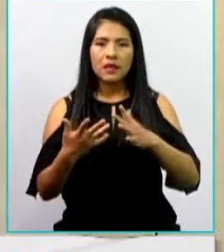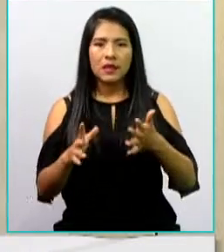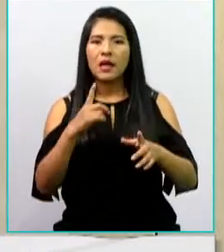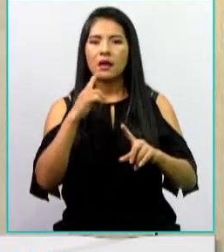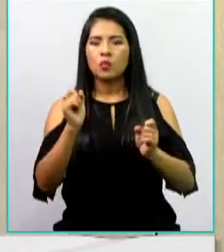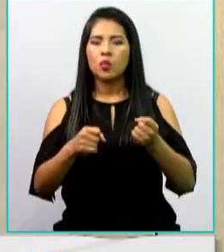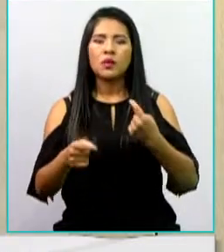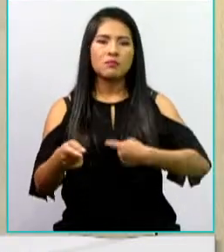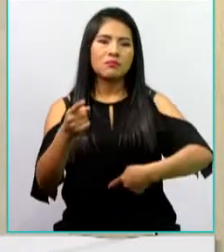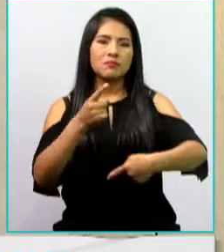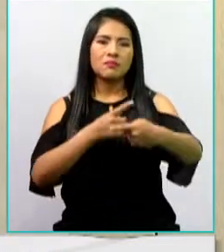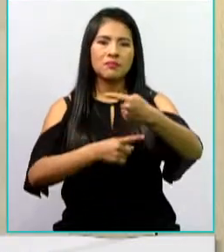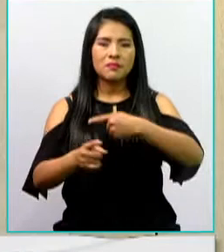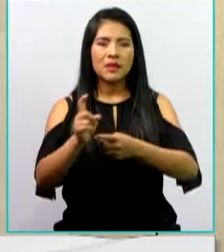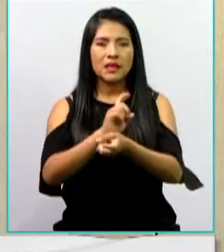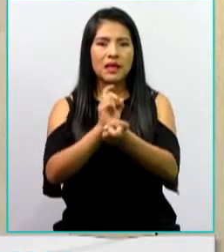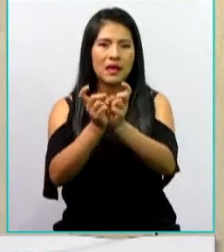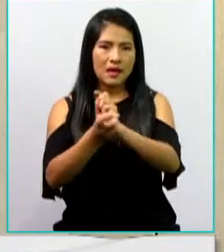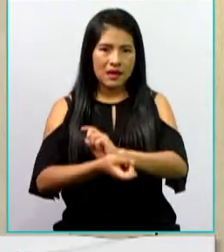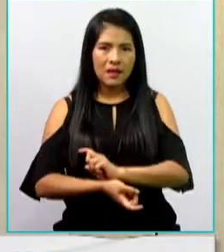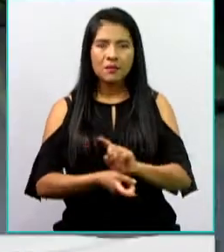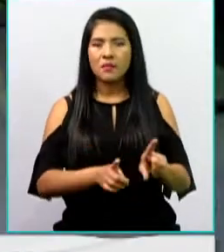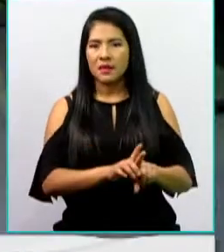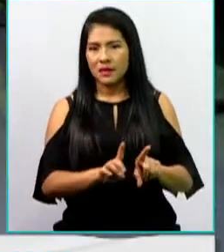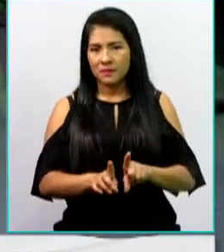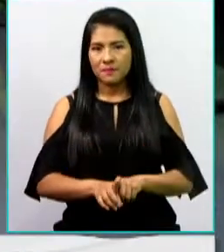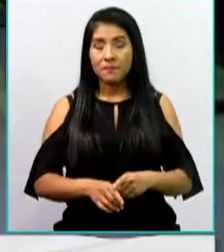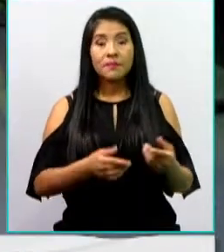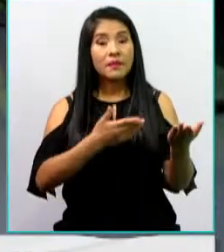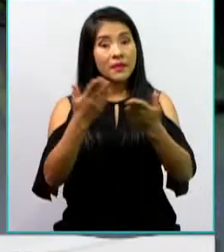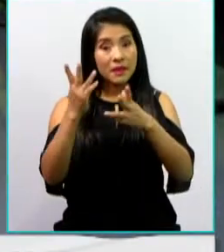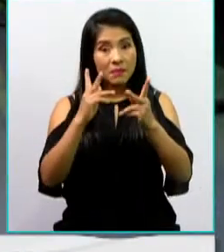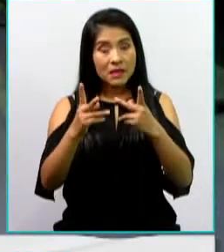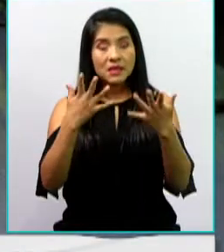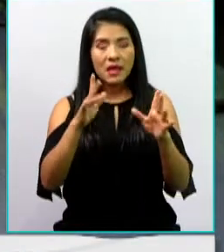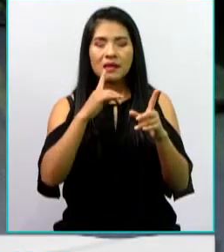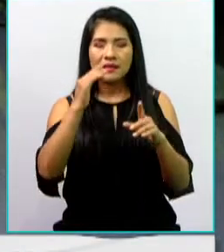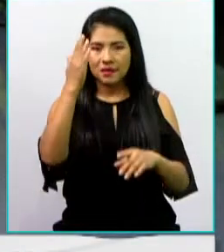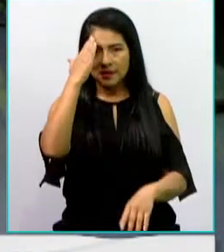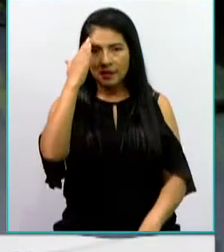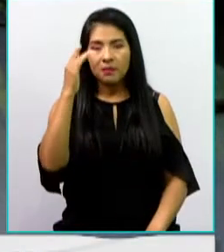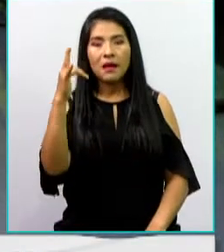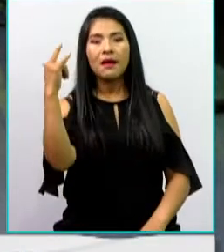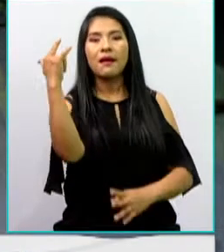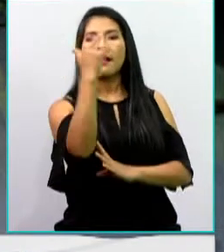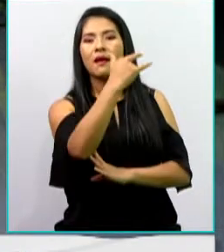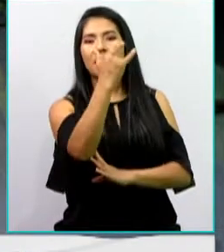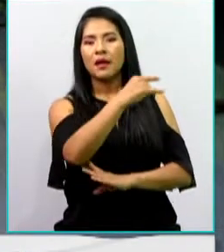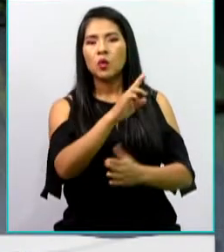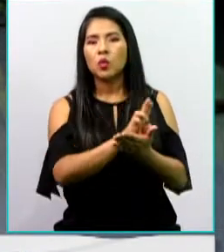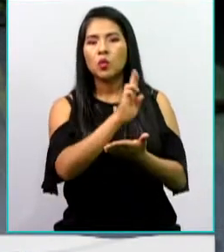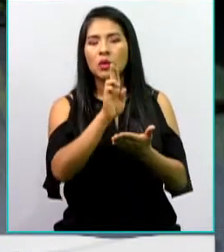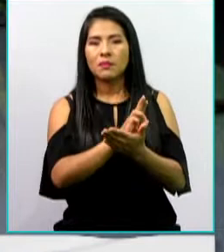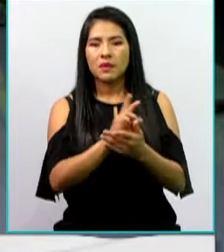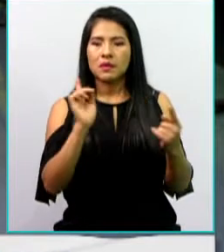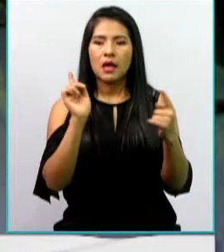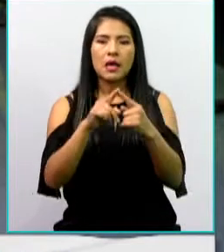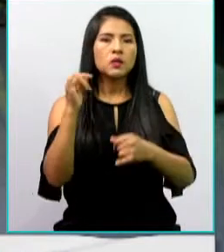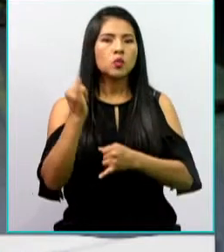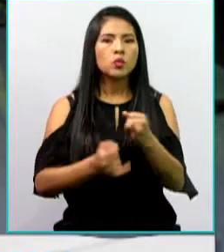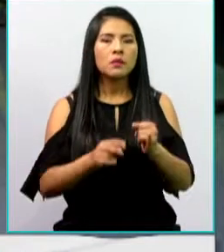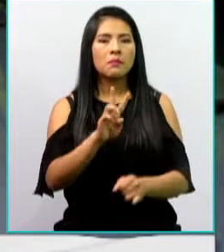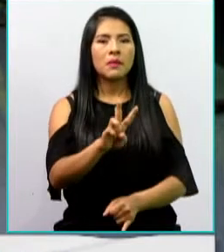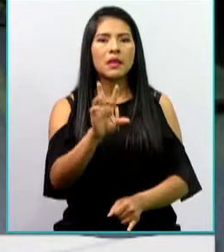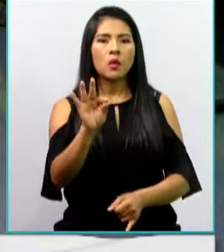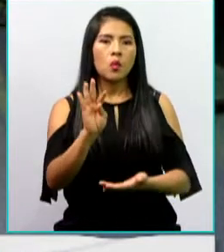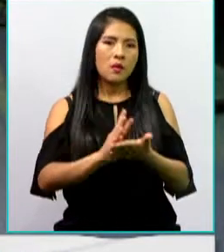también. Ya sabe toda la gente para que pueda asistir. Nosotros igual vamos a estar ahí. Solamente es hasta el 29 de mayo, así que